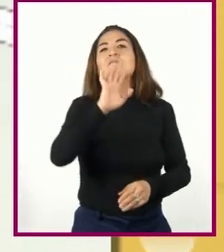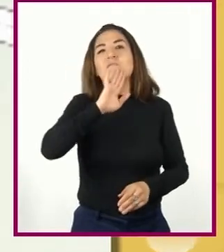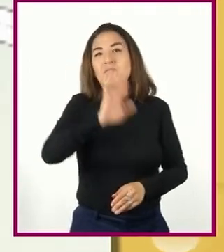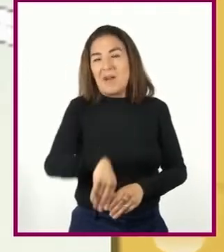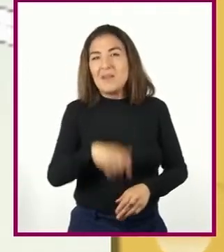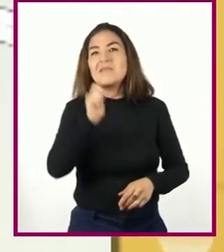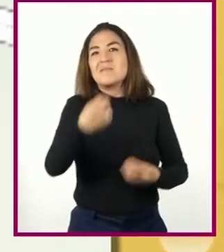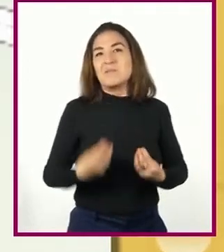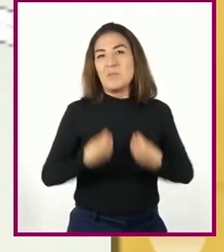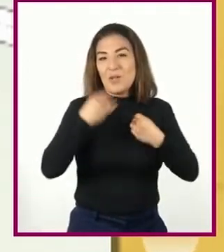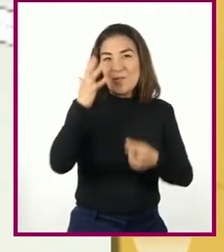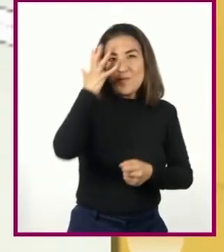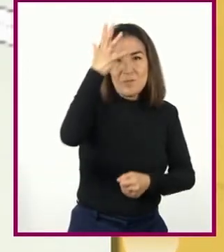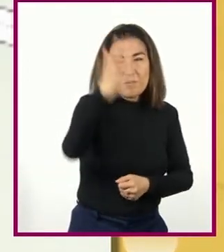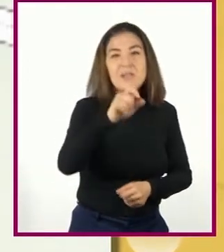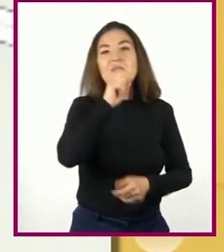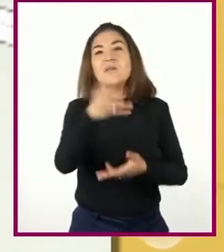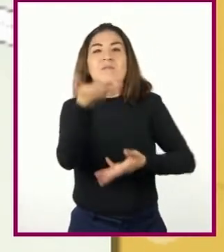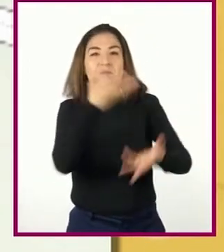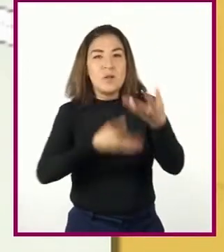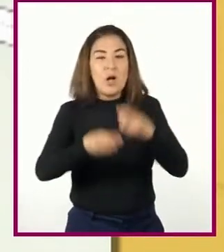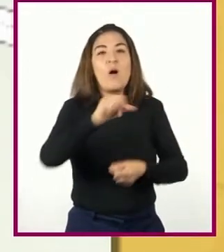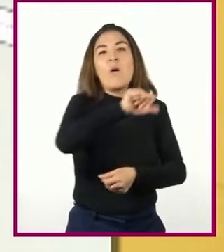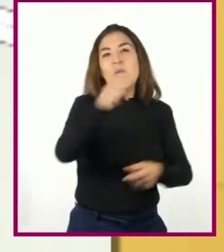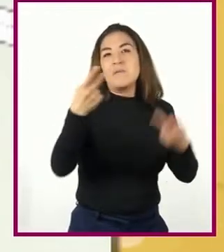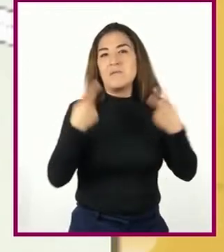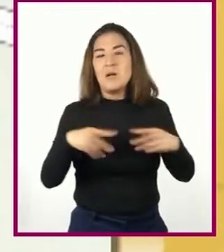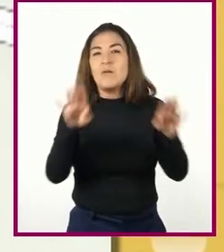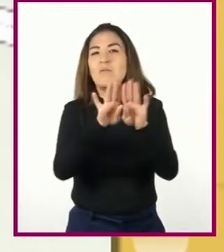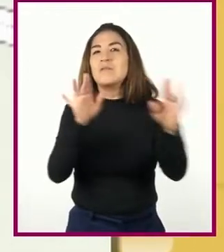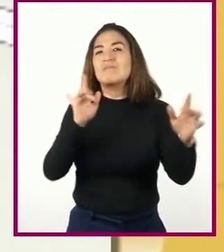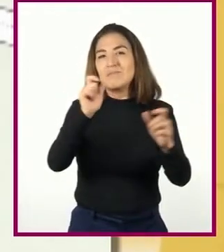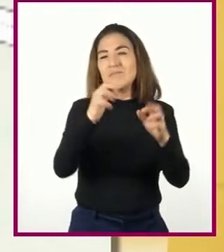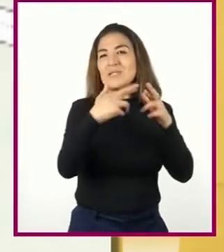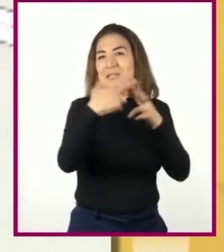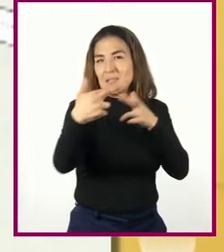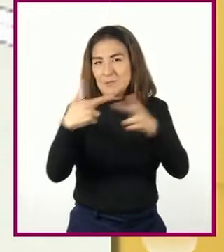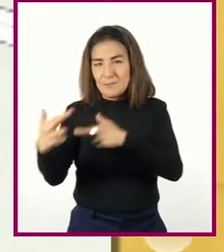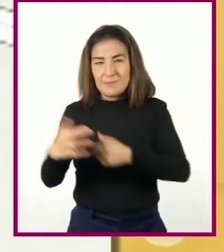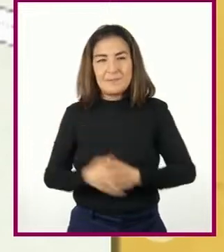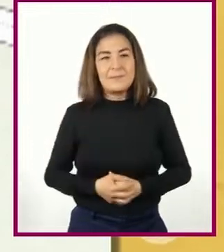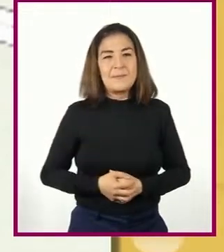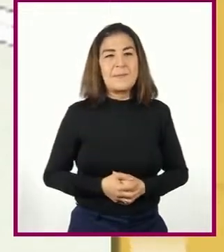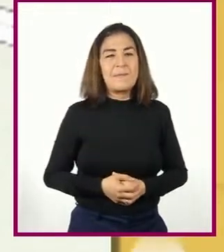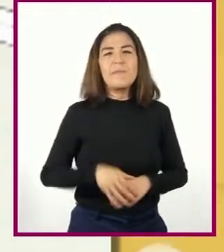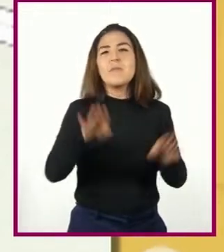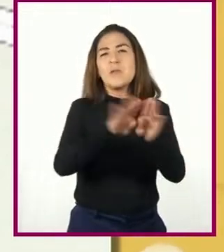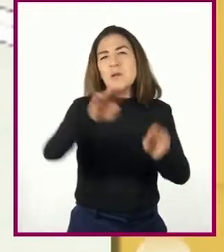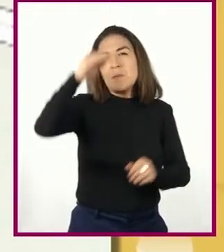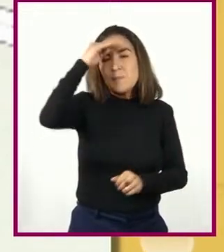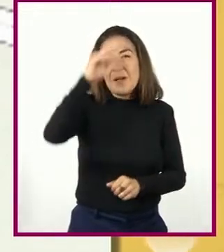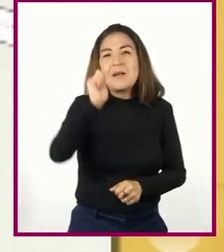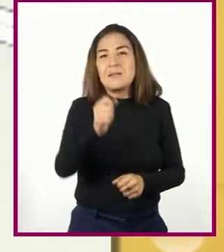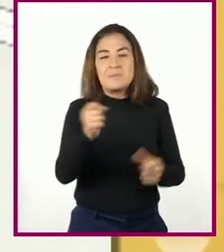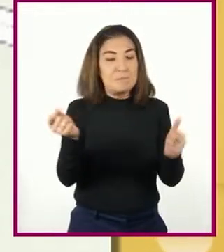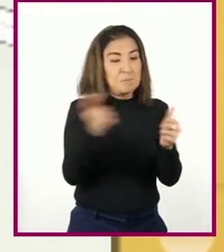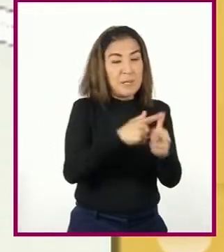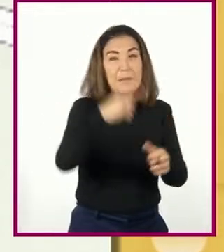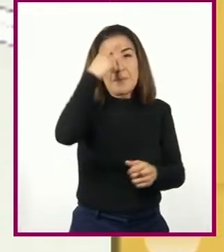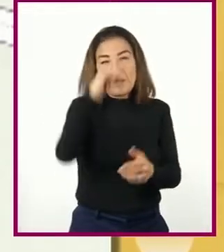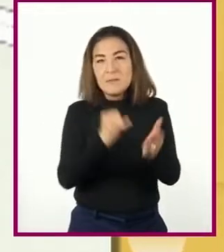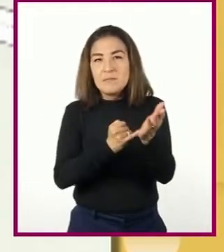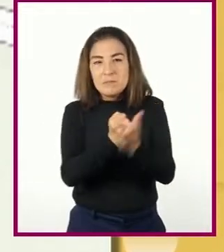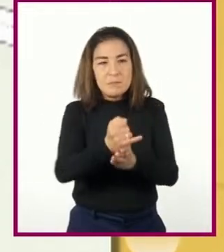de nuestra vida o de nuestras relaciones con otras personas. La reflexión es una de las bases para tomar decisiones libres